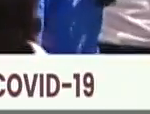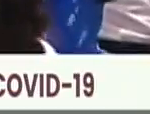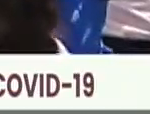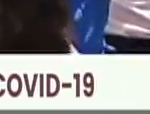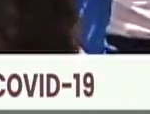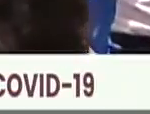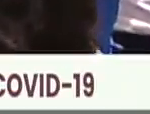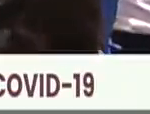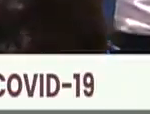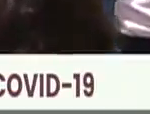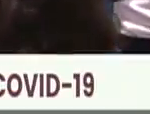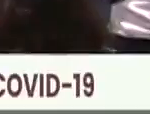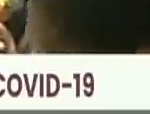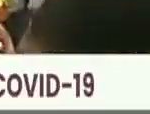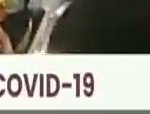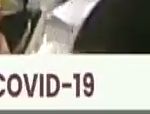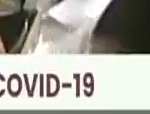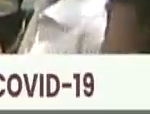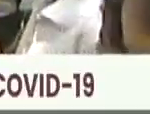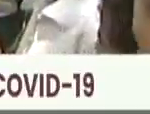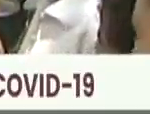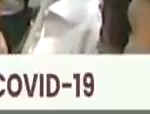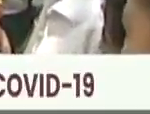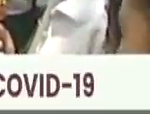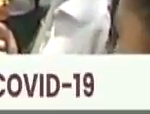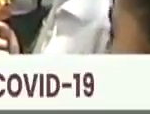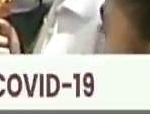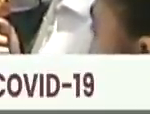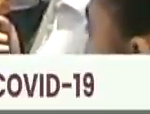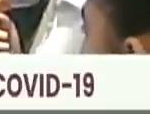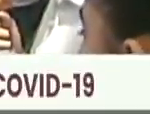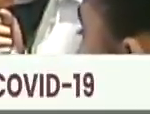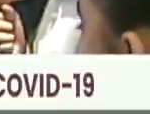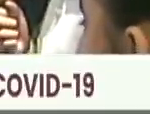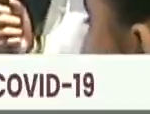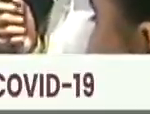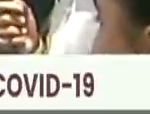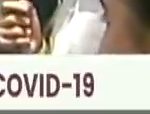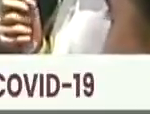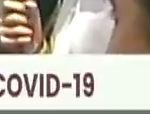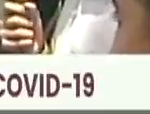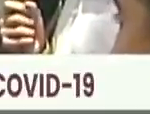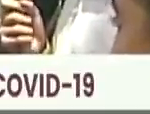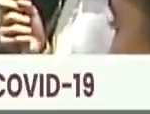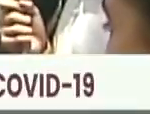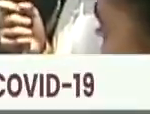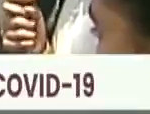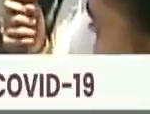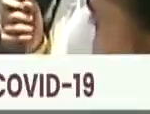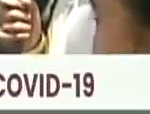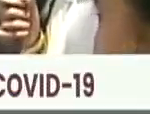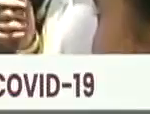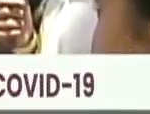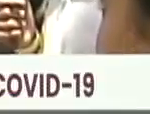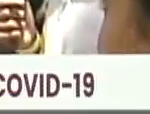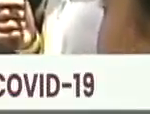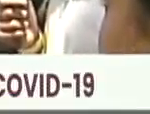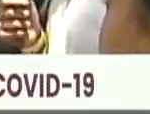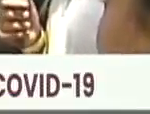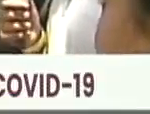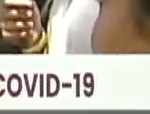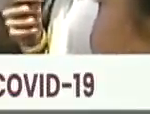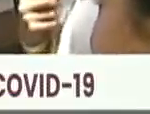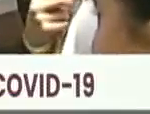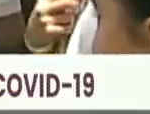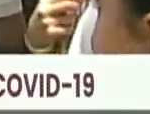de personas, con un 70% de abordaje en la población estudiantil. Es parte entonces del contexto en el